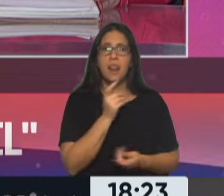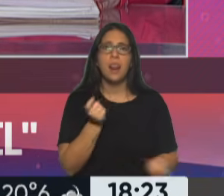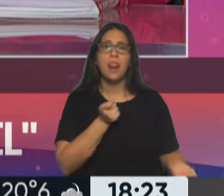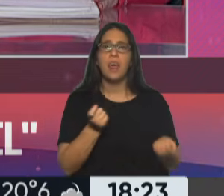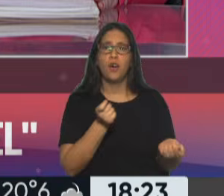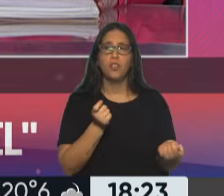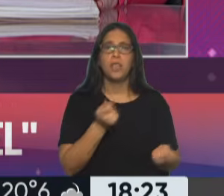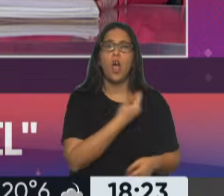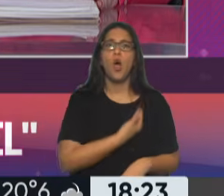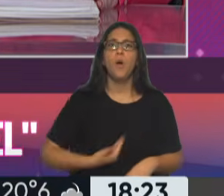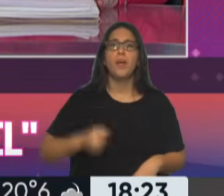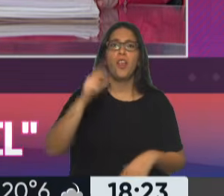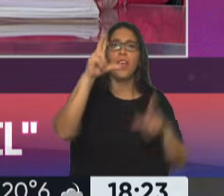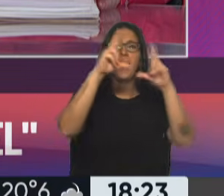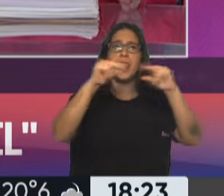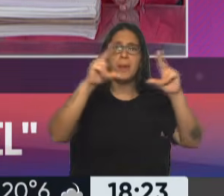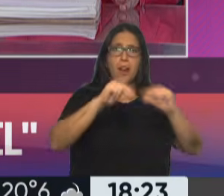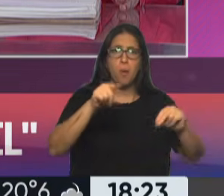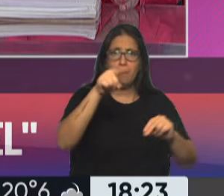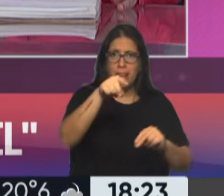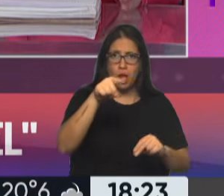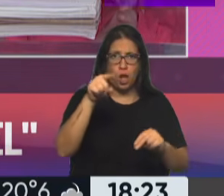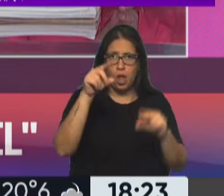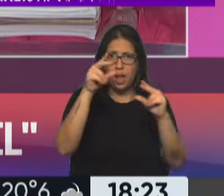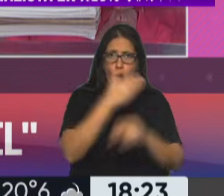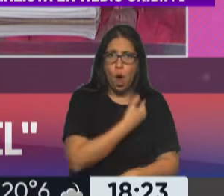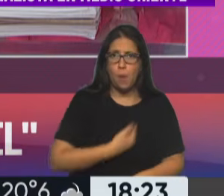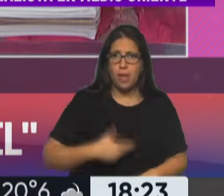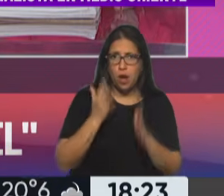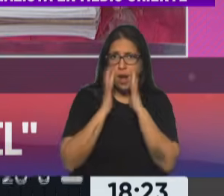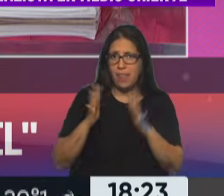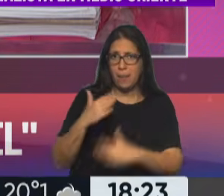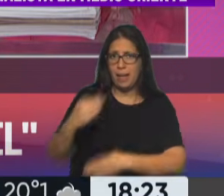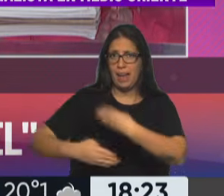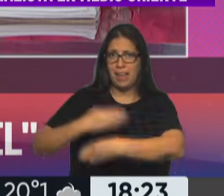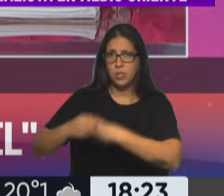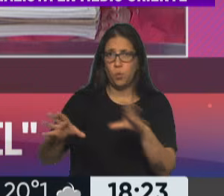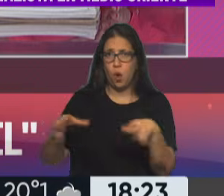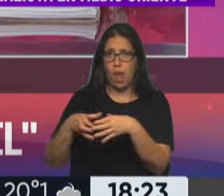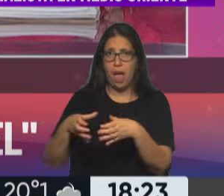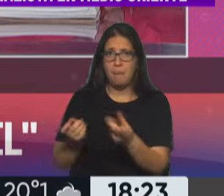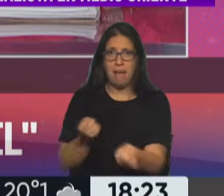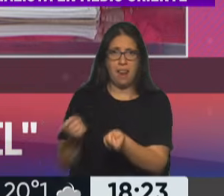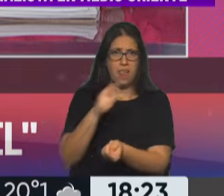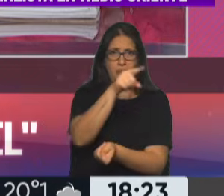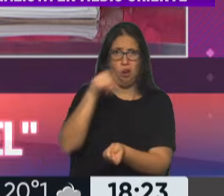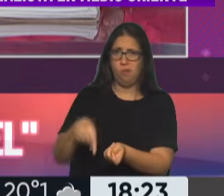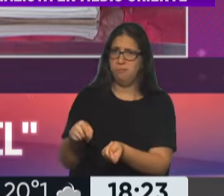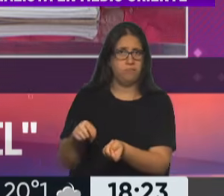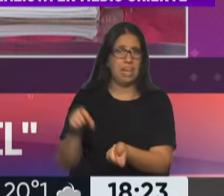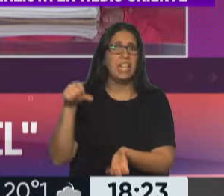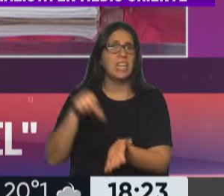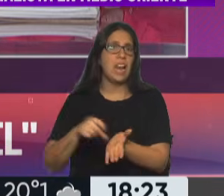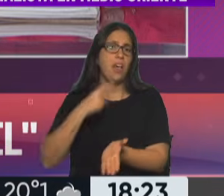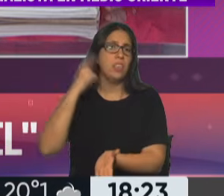gobierno libanés, pero el gobierno libanés no tiene potestad sobre Hezbollah, ¿no? No tiene control sobre Hezbollah. Es Irán el que va a